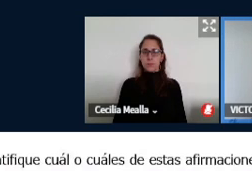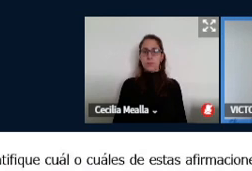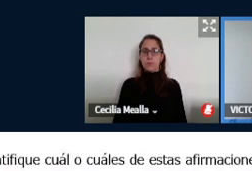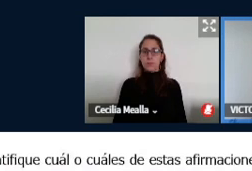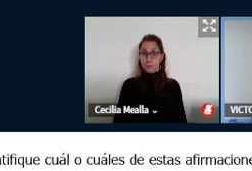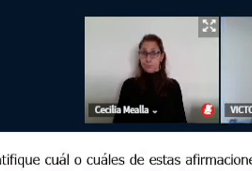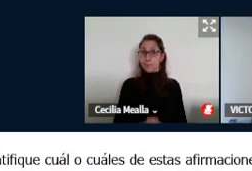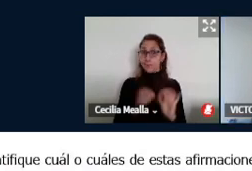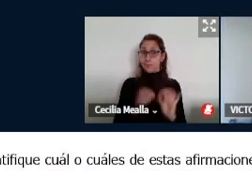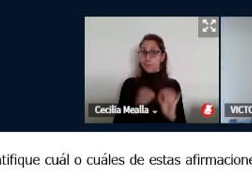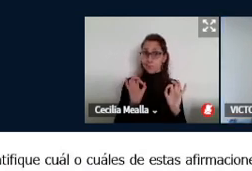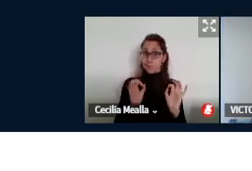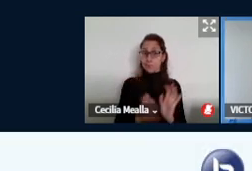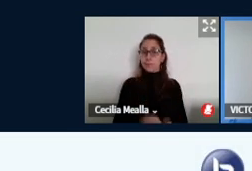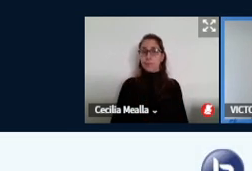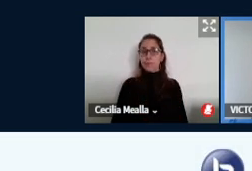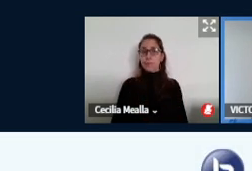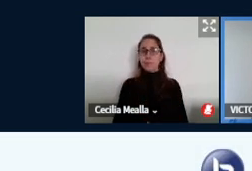¿Sí?